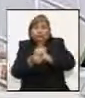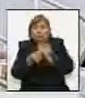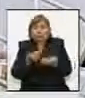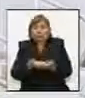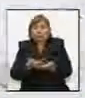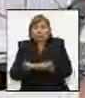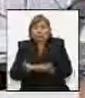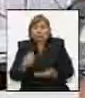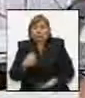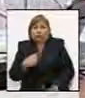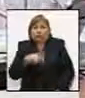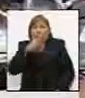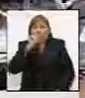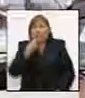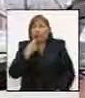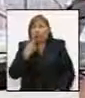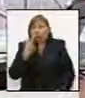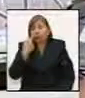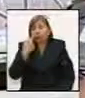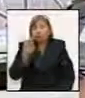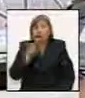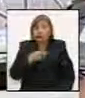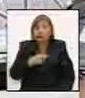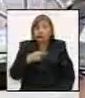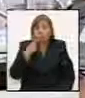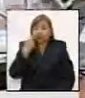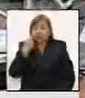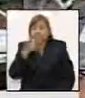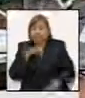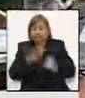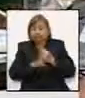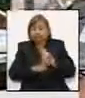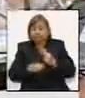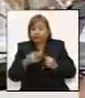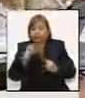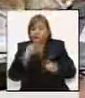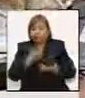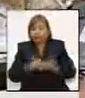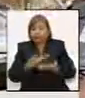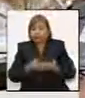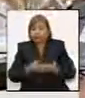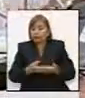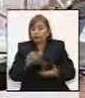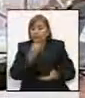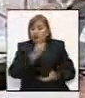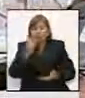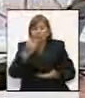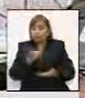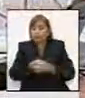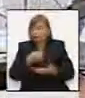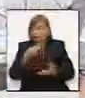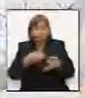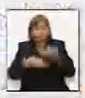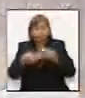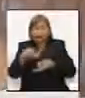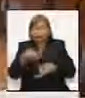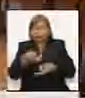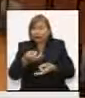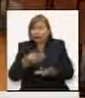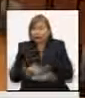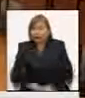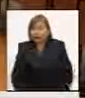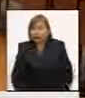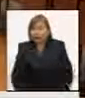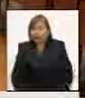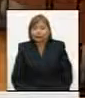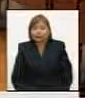país. La preocupación que tiene el capítulo se basa en este detalle, que son recursos no renovables. Los